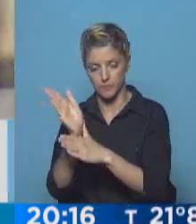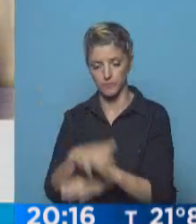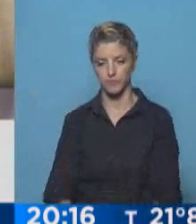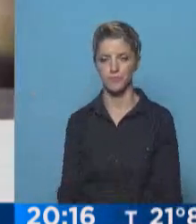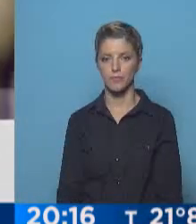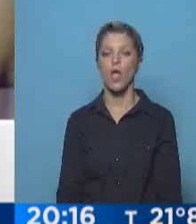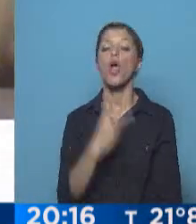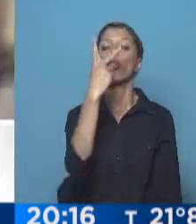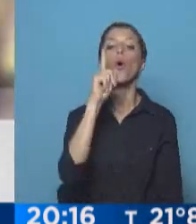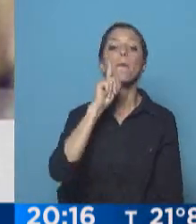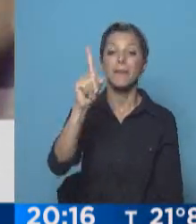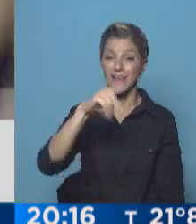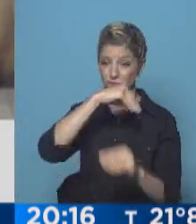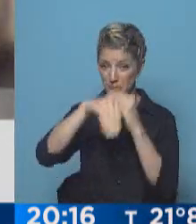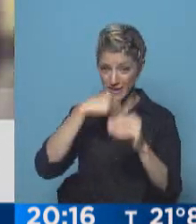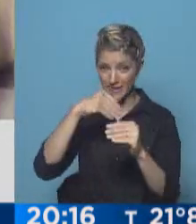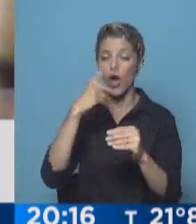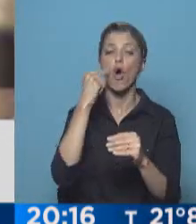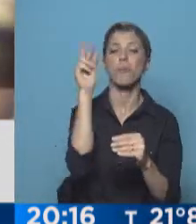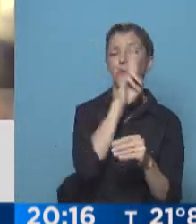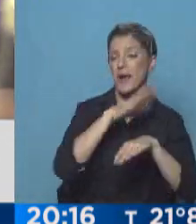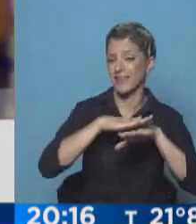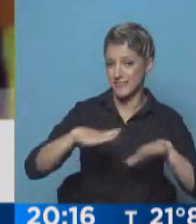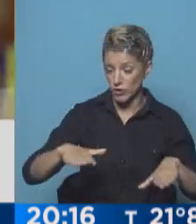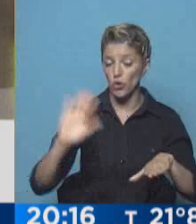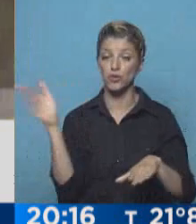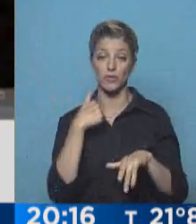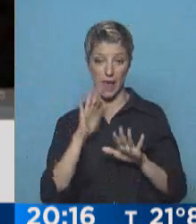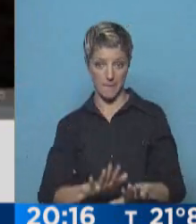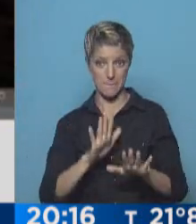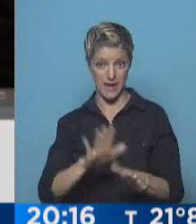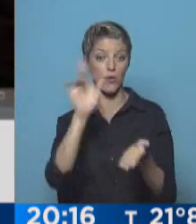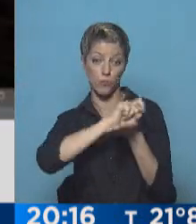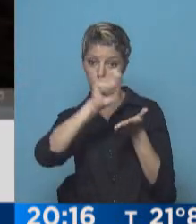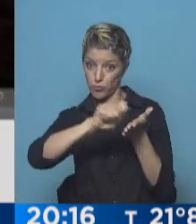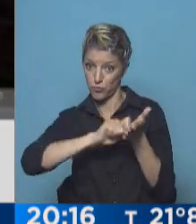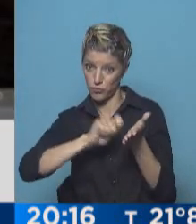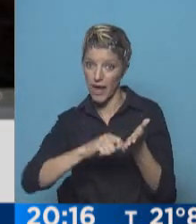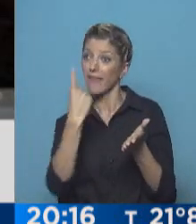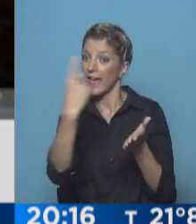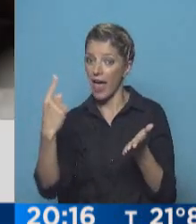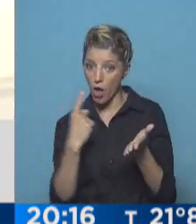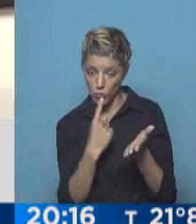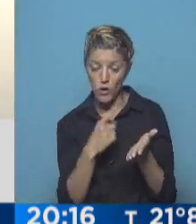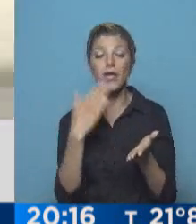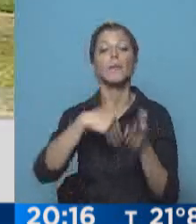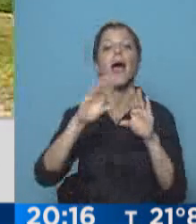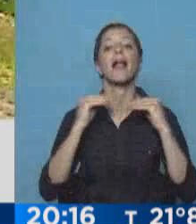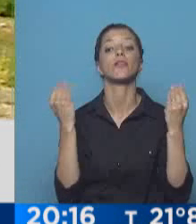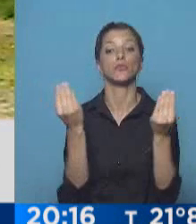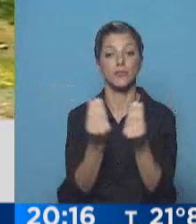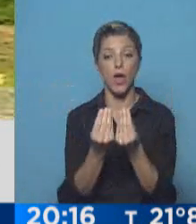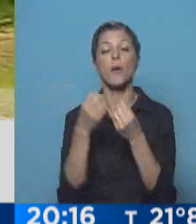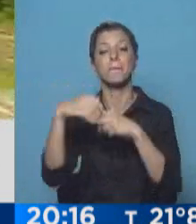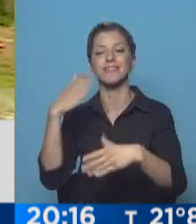Más de 2.000 familias, entre hombres, mujeres y niños, aguardan ansiosos el censo que finalmente dará como resultado el inicio de un